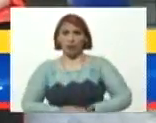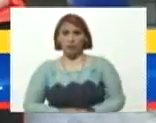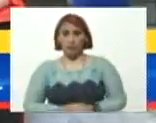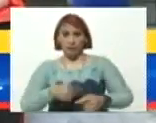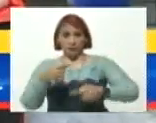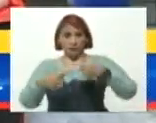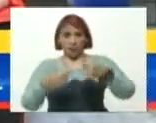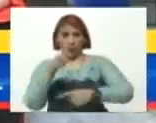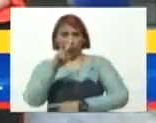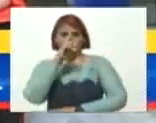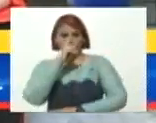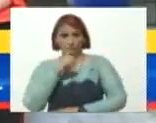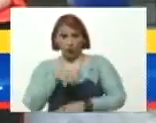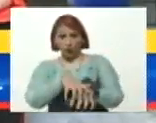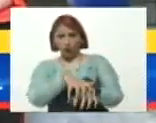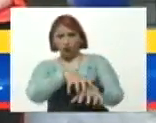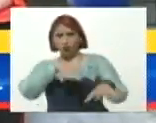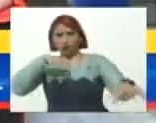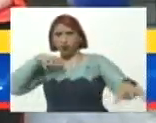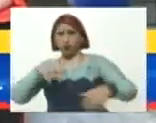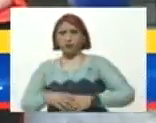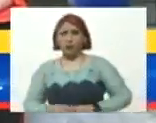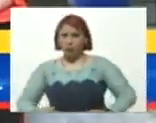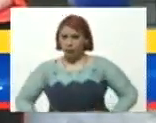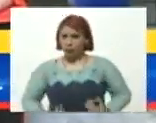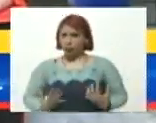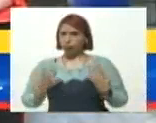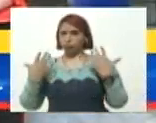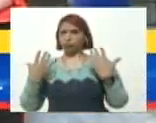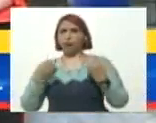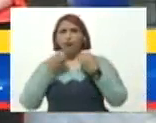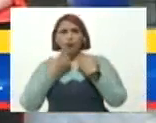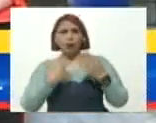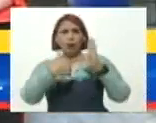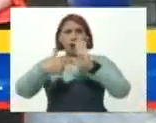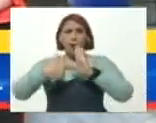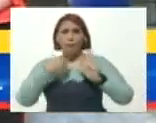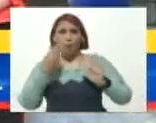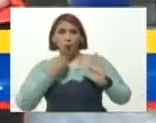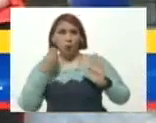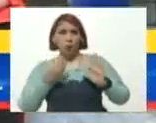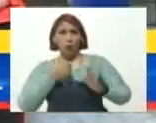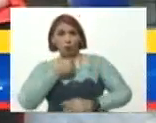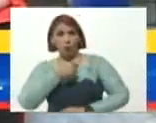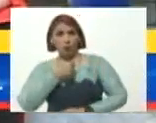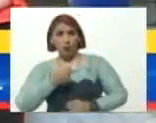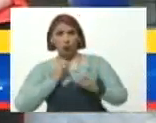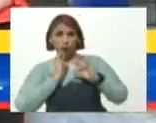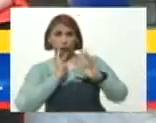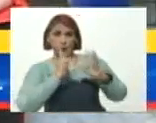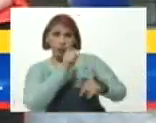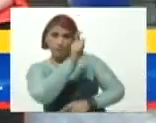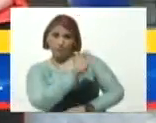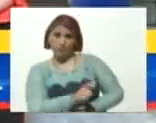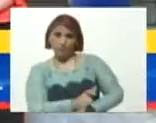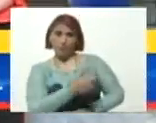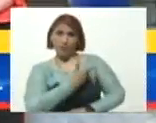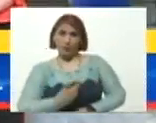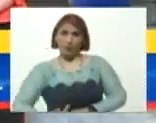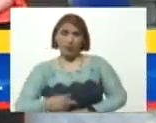dos años, llenará de emoción, de alegría y de buenos ejemplos a la juventud. Fue la opinión que yo le transmití. Eso no depende